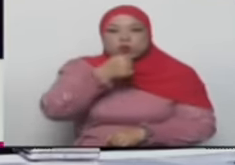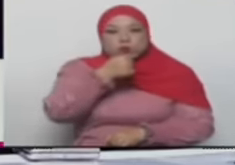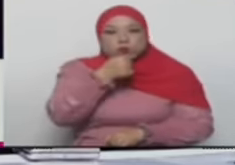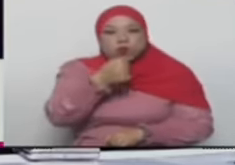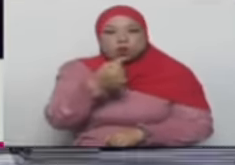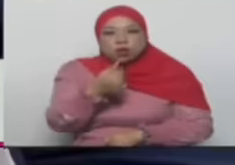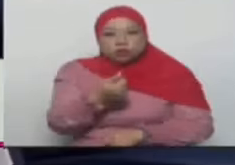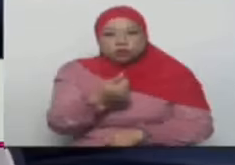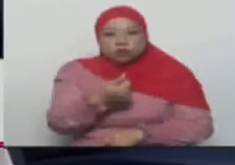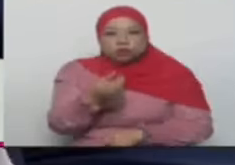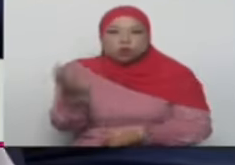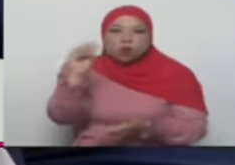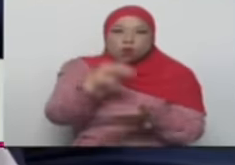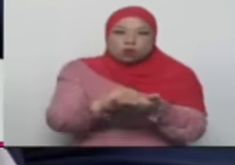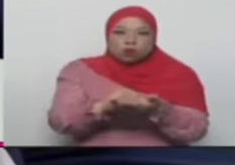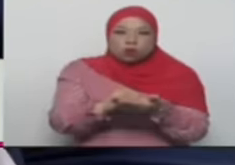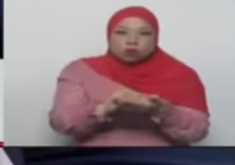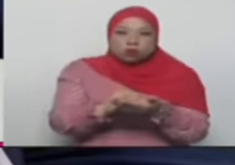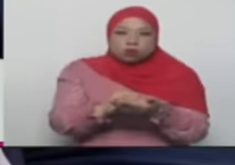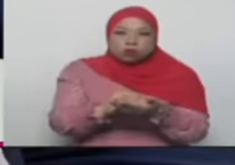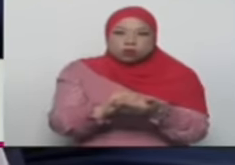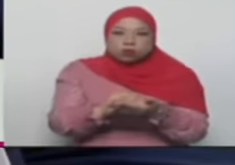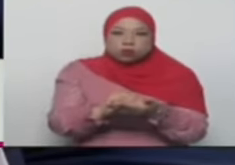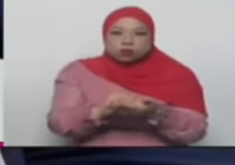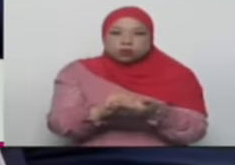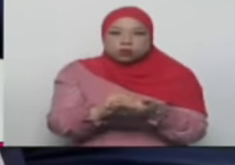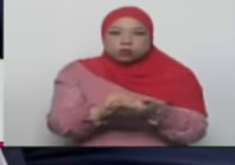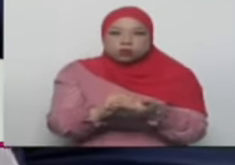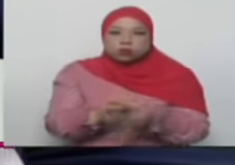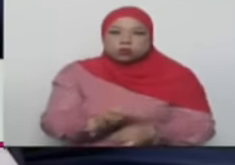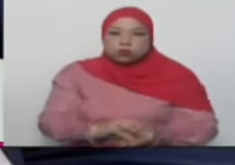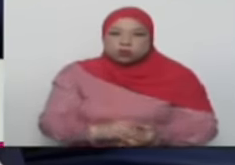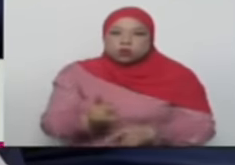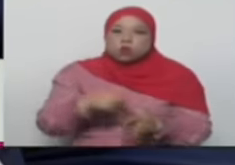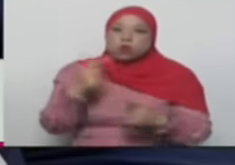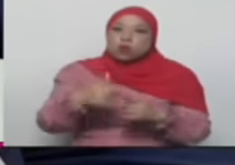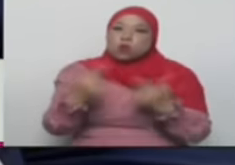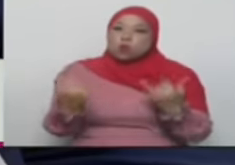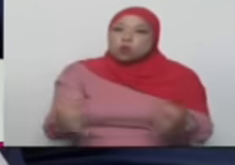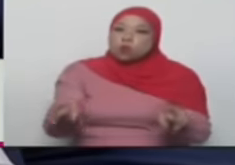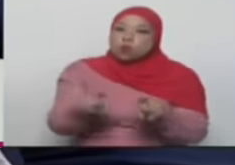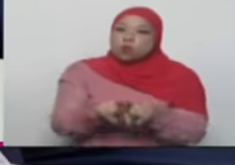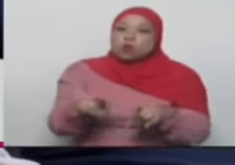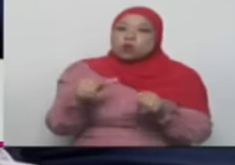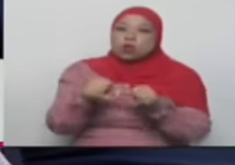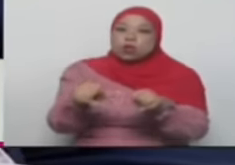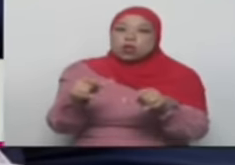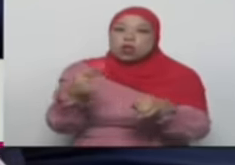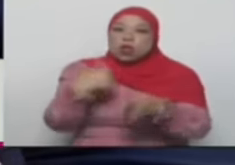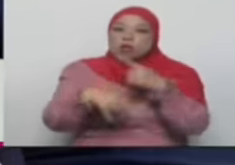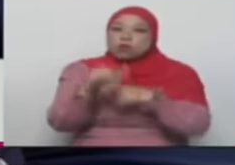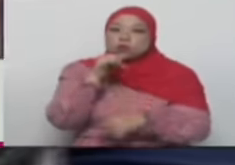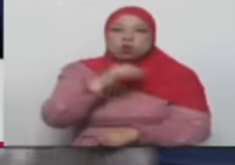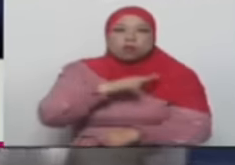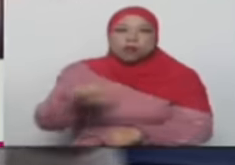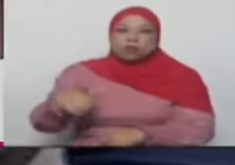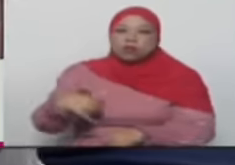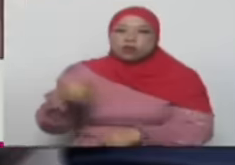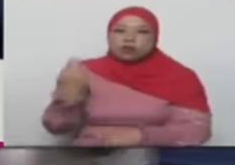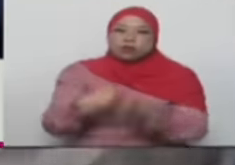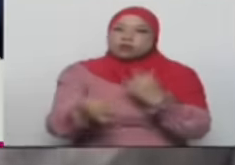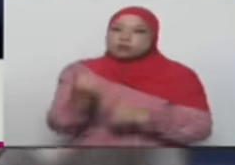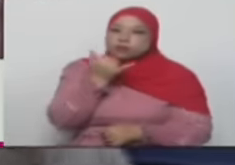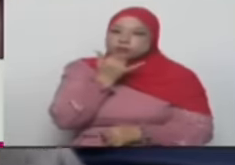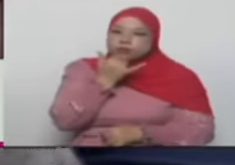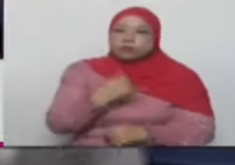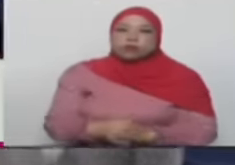monstruos. Está sordo, Mario Silva. Sí, sí. Entonces hay una cuestión ahí. Comienzan a nacer monstruicos, pues. Estos monstruicos, decía por ahí